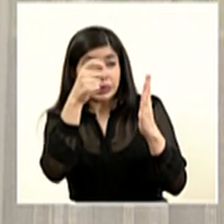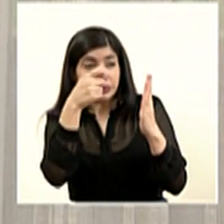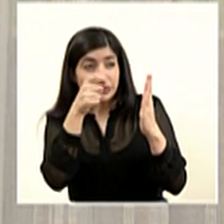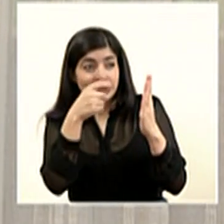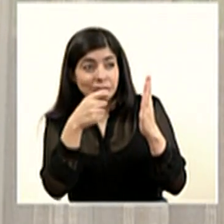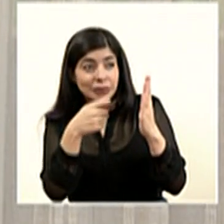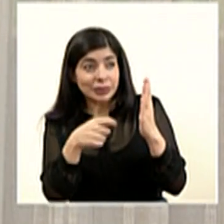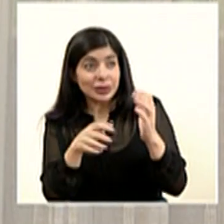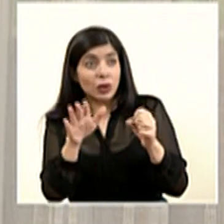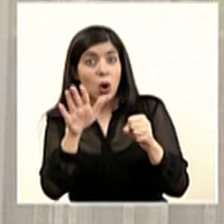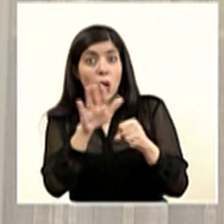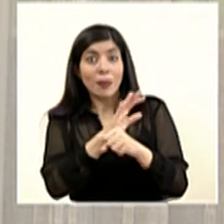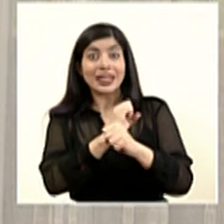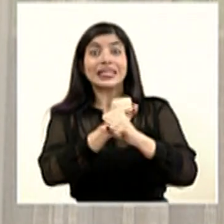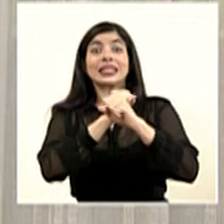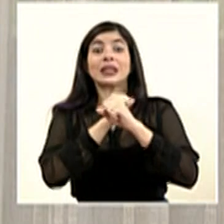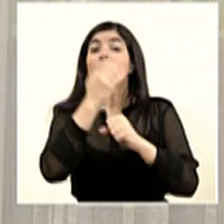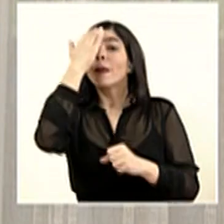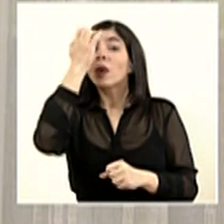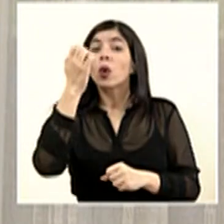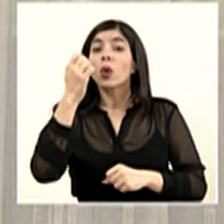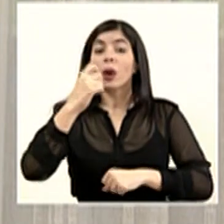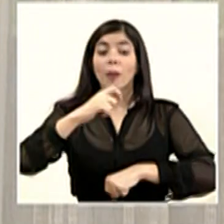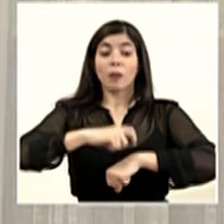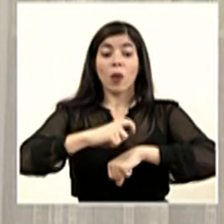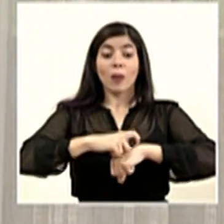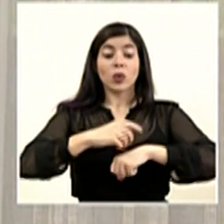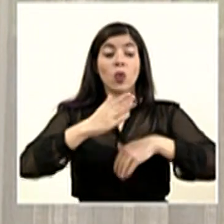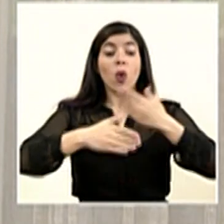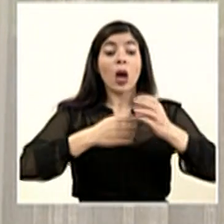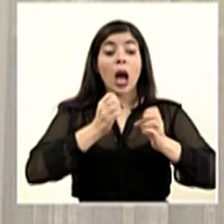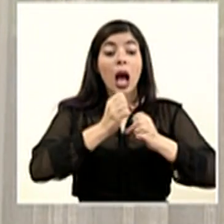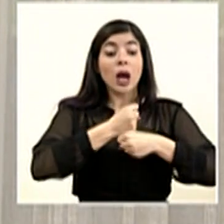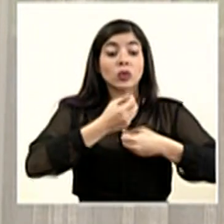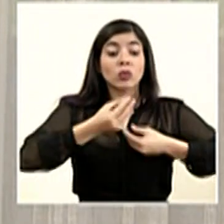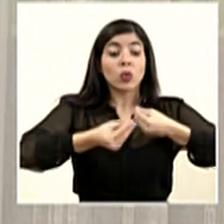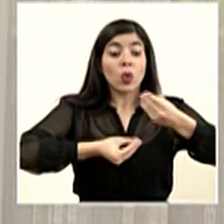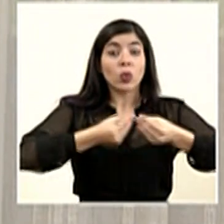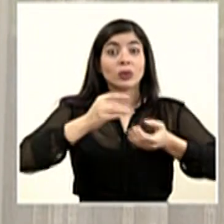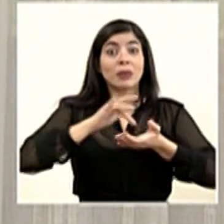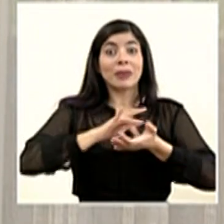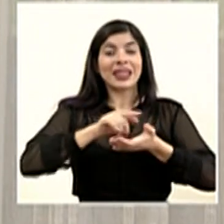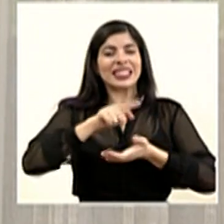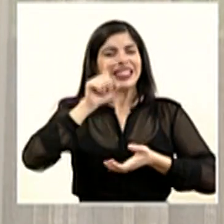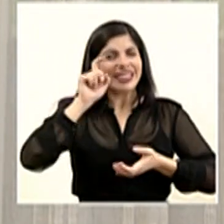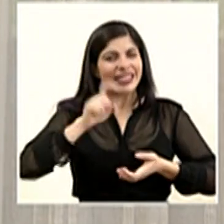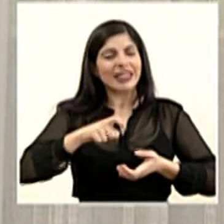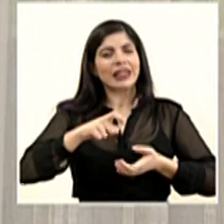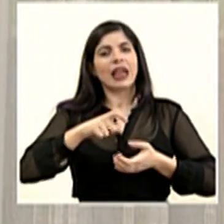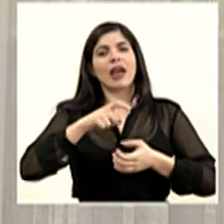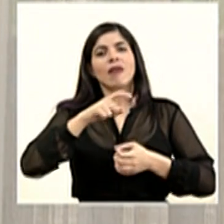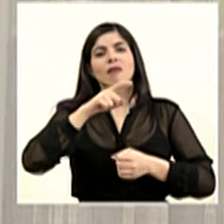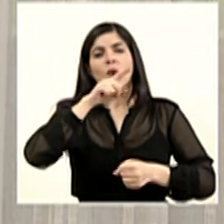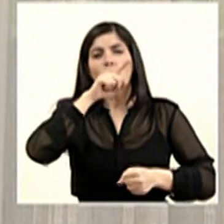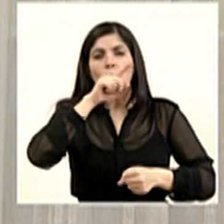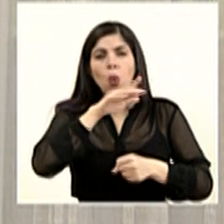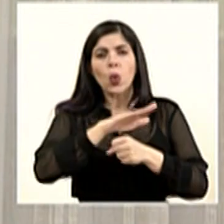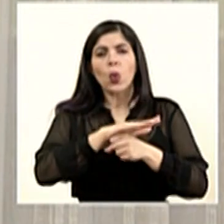requerimientos de seguridad, porque el momento de producir un medicamento, tienen que cumplirse